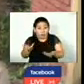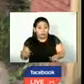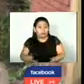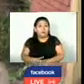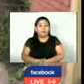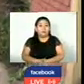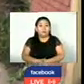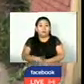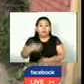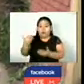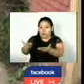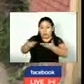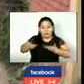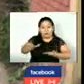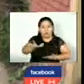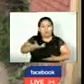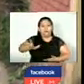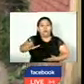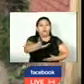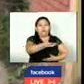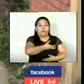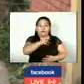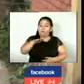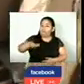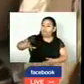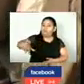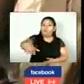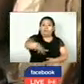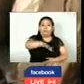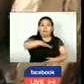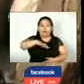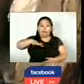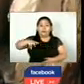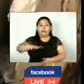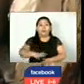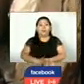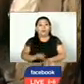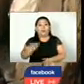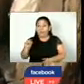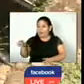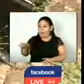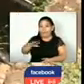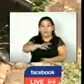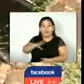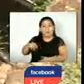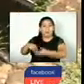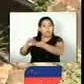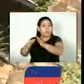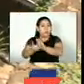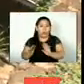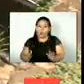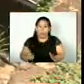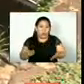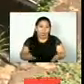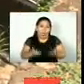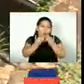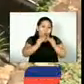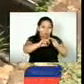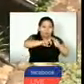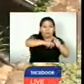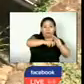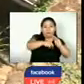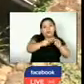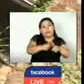nos sirve a todos nosotros lo que es alrededor del lago las familias de esta comunidad no poseen agua potable